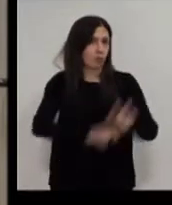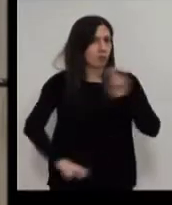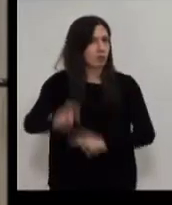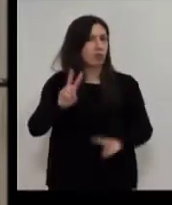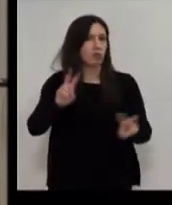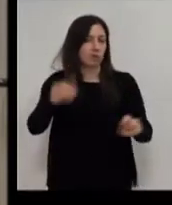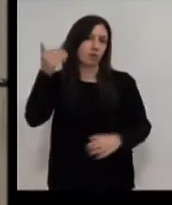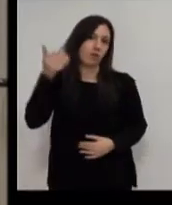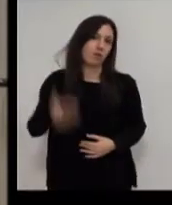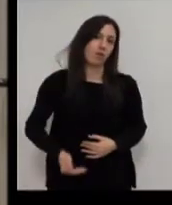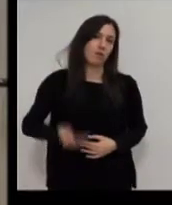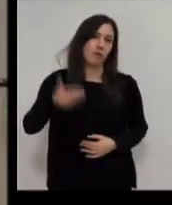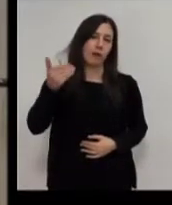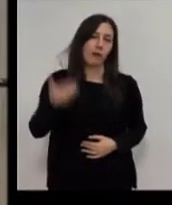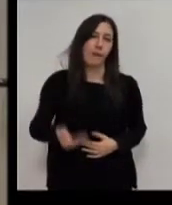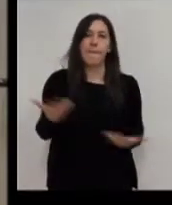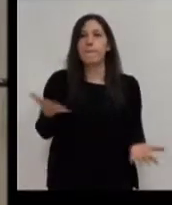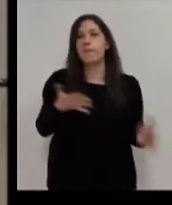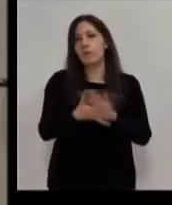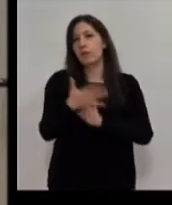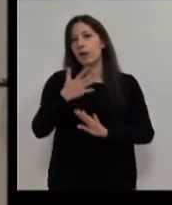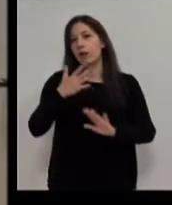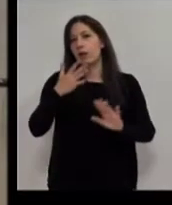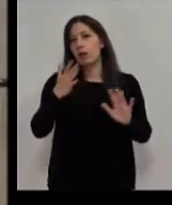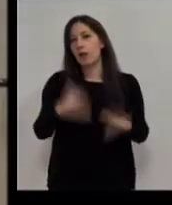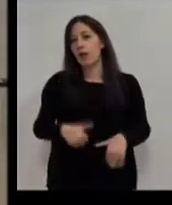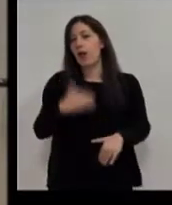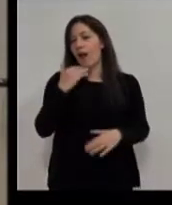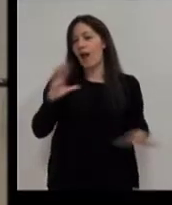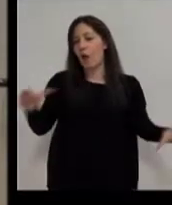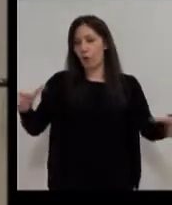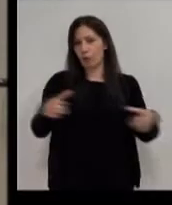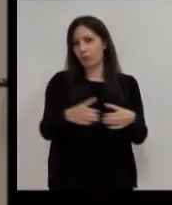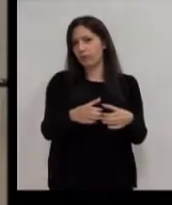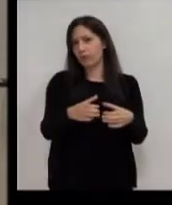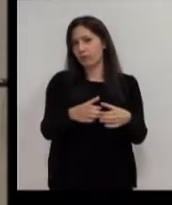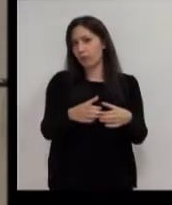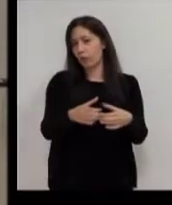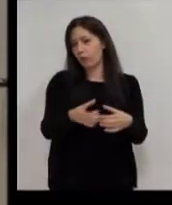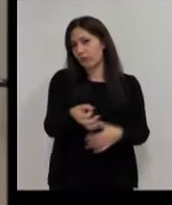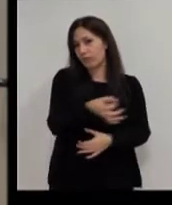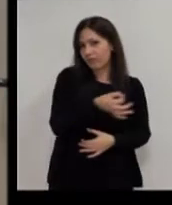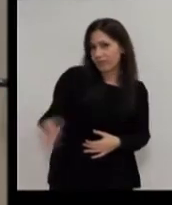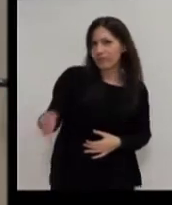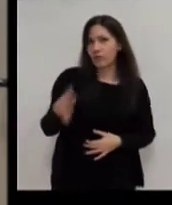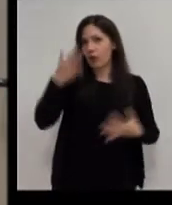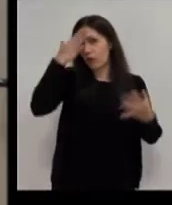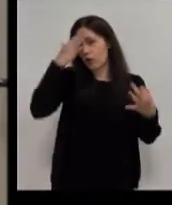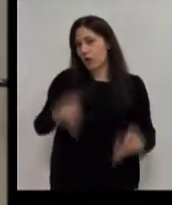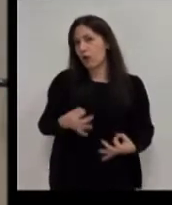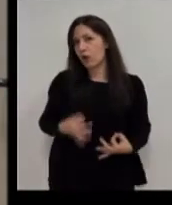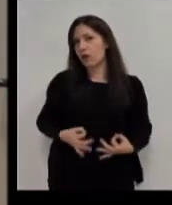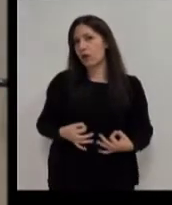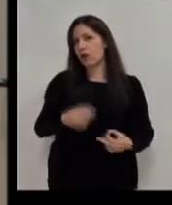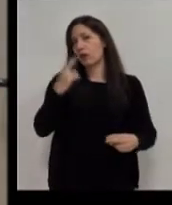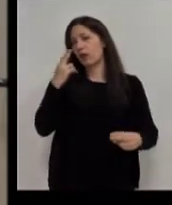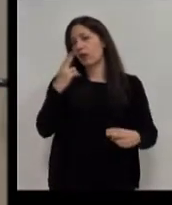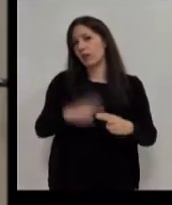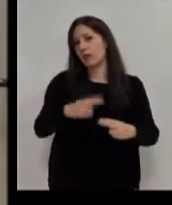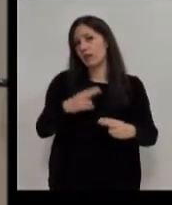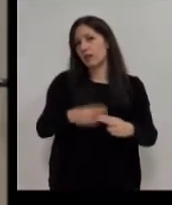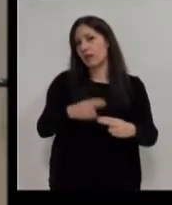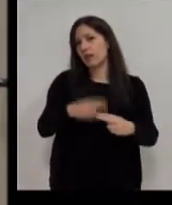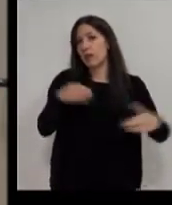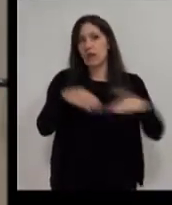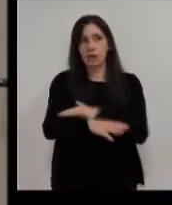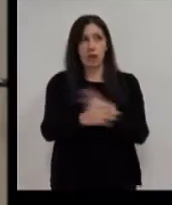lo concerniente a su búsqueda es un tema bastante importante. Ya no digo el conseguir una flota deseable o decente de taxis,